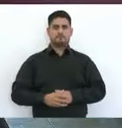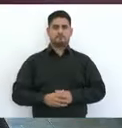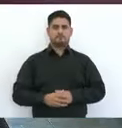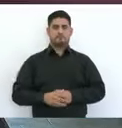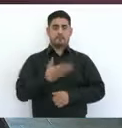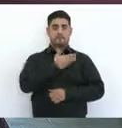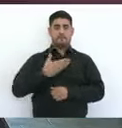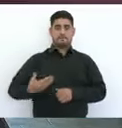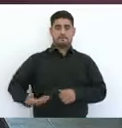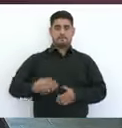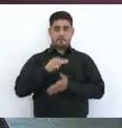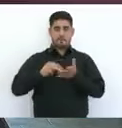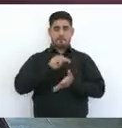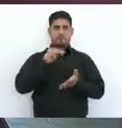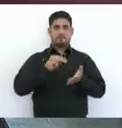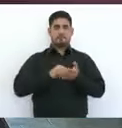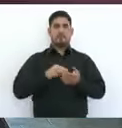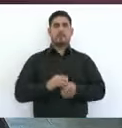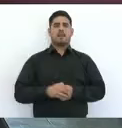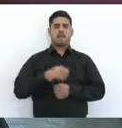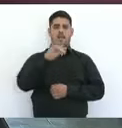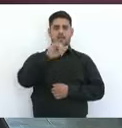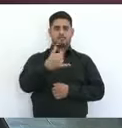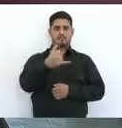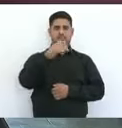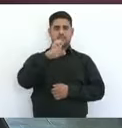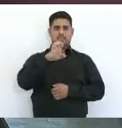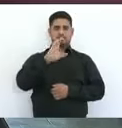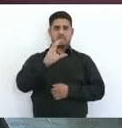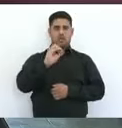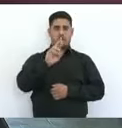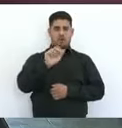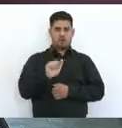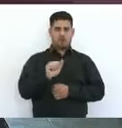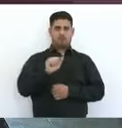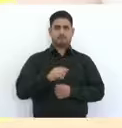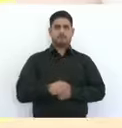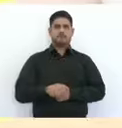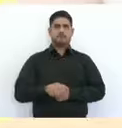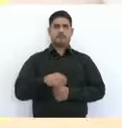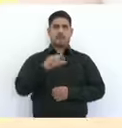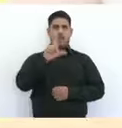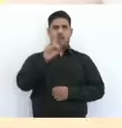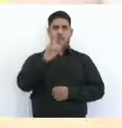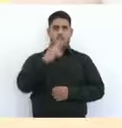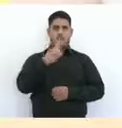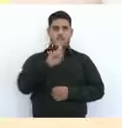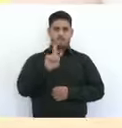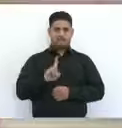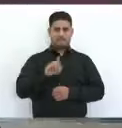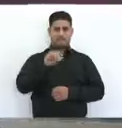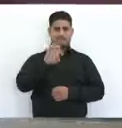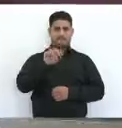La presidenta municipal de Yécora, Yadira Espinosa Méndez.